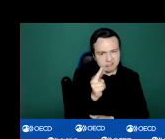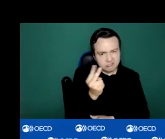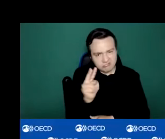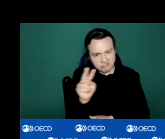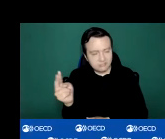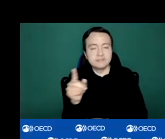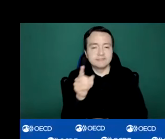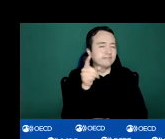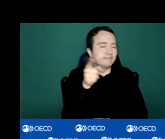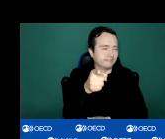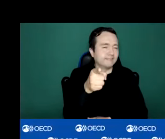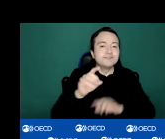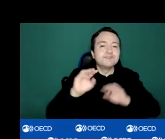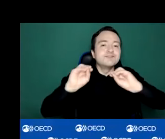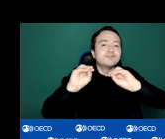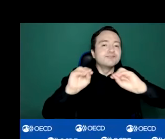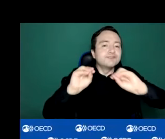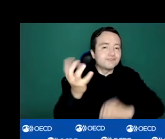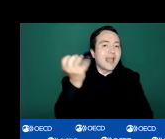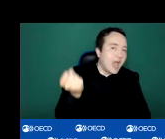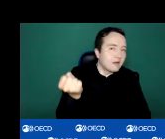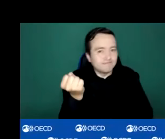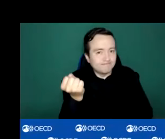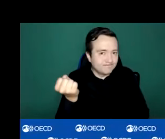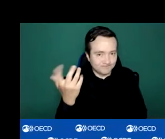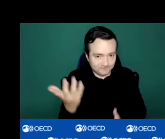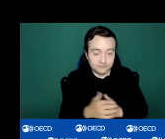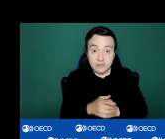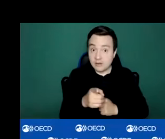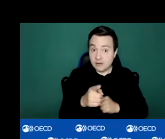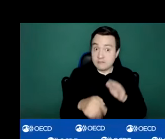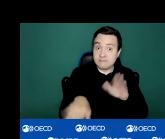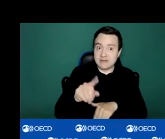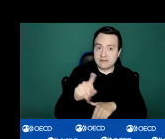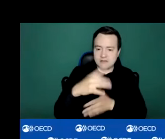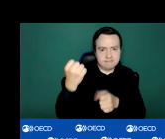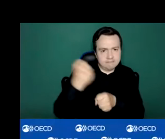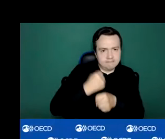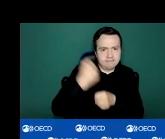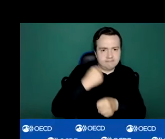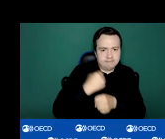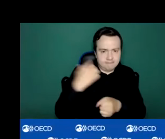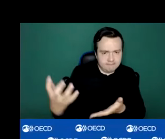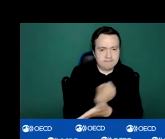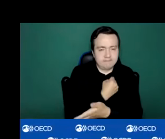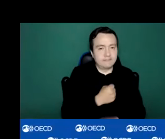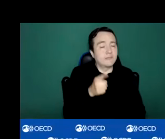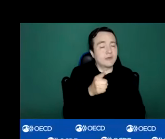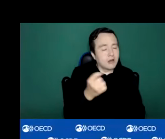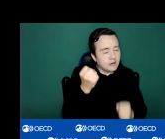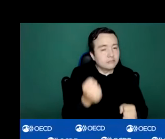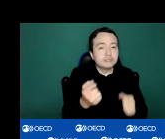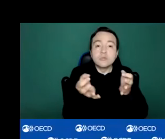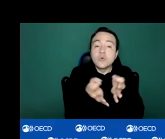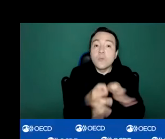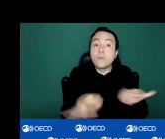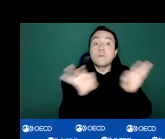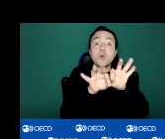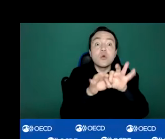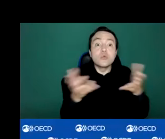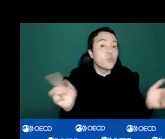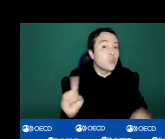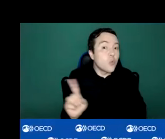producto del ingreso, pero esto es particularmente de mayor importancia en las Américas y en el Caribe.